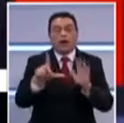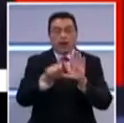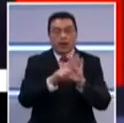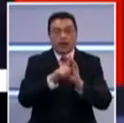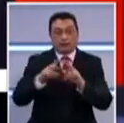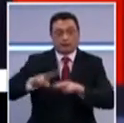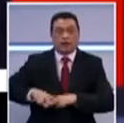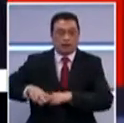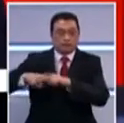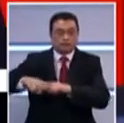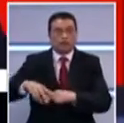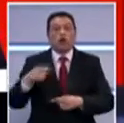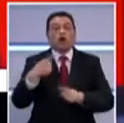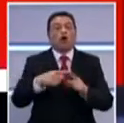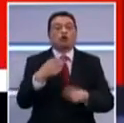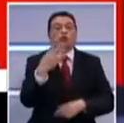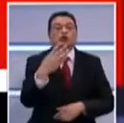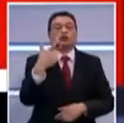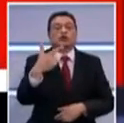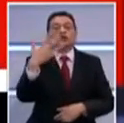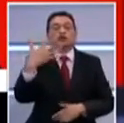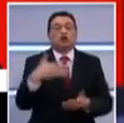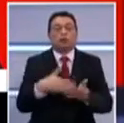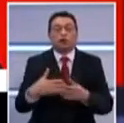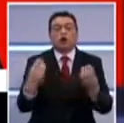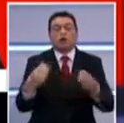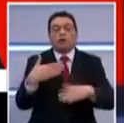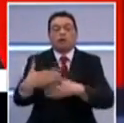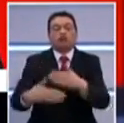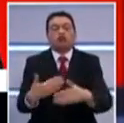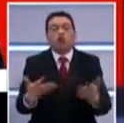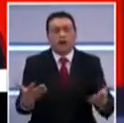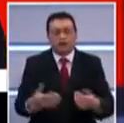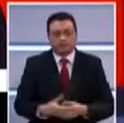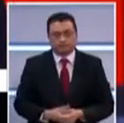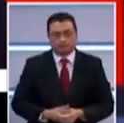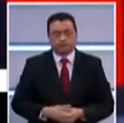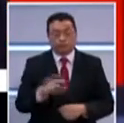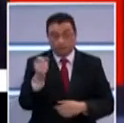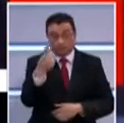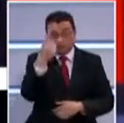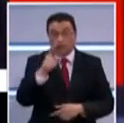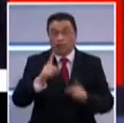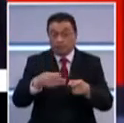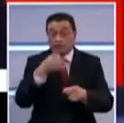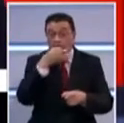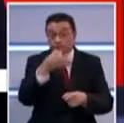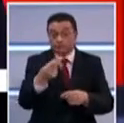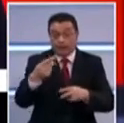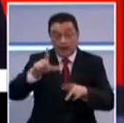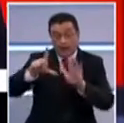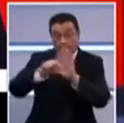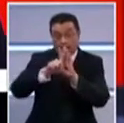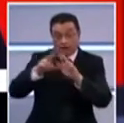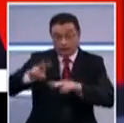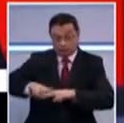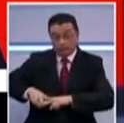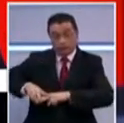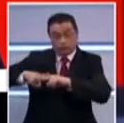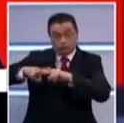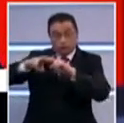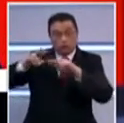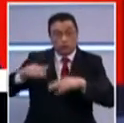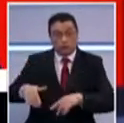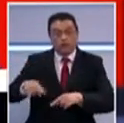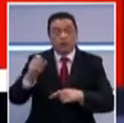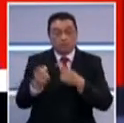y los otros 435 millones ministra cómo funciona ese procedimiento primero quisiera señalar que la ley de capitalización fue uno de los